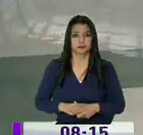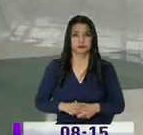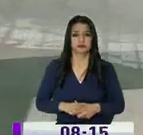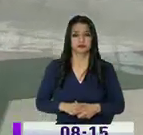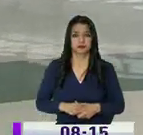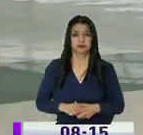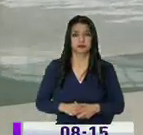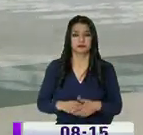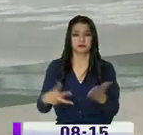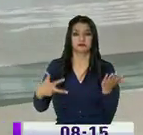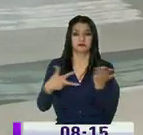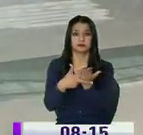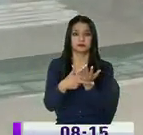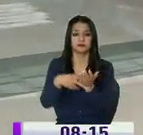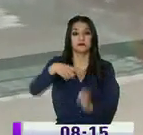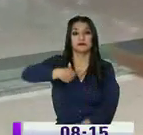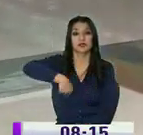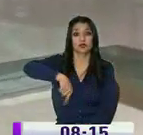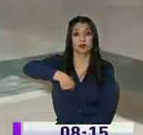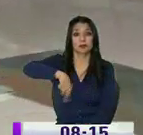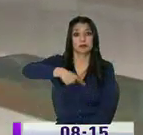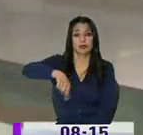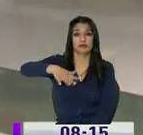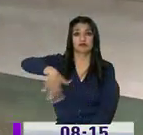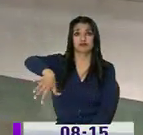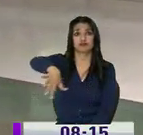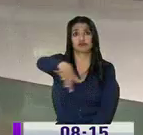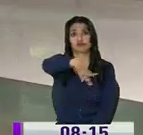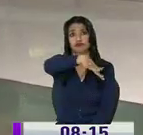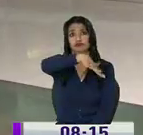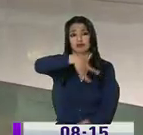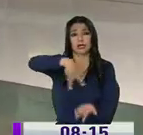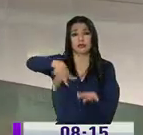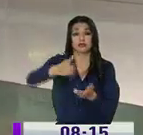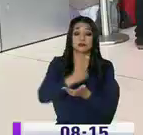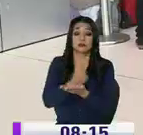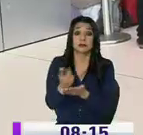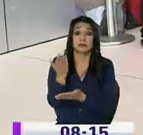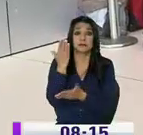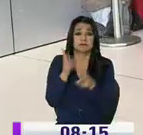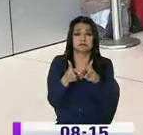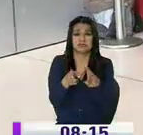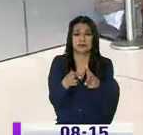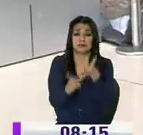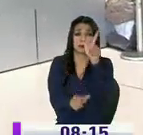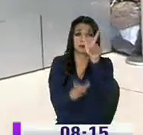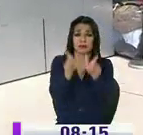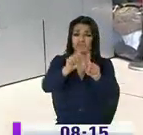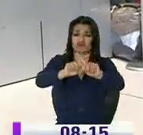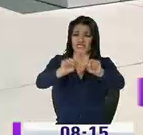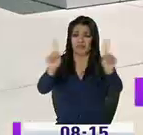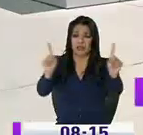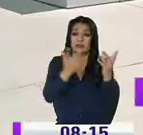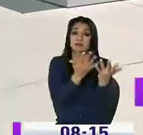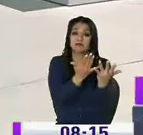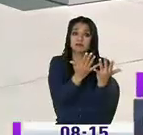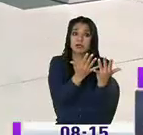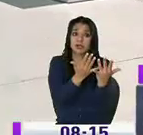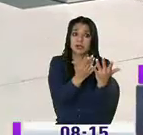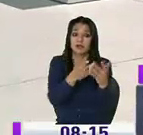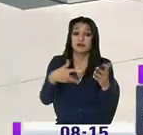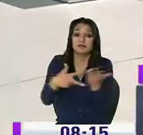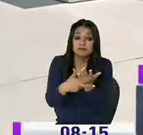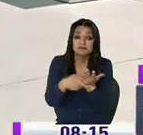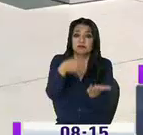En la terminal terrestre de Quitumbe, el panorama no ha cambiado desde la anterior semana. Decenas de personas siguen a la espera de poder conseguir boletos